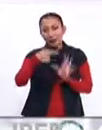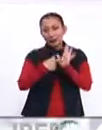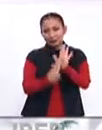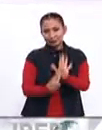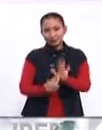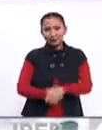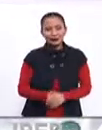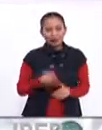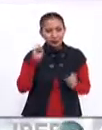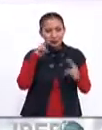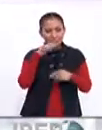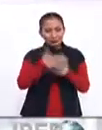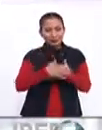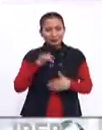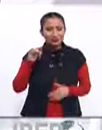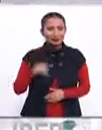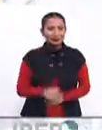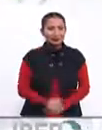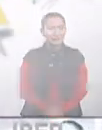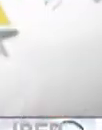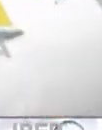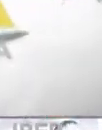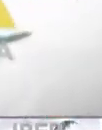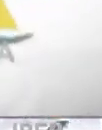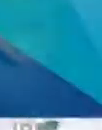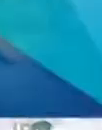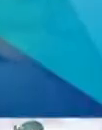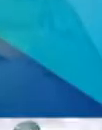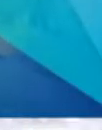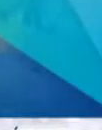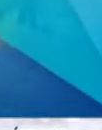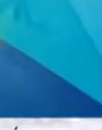cápsula que nos envía. Nos vemos la próxima.